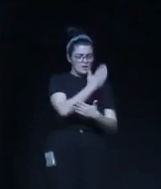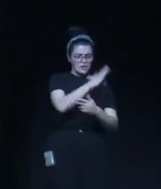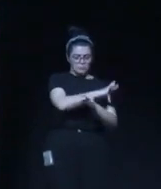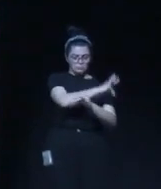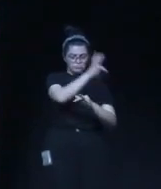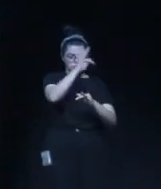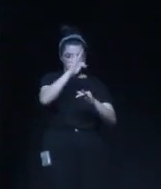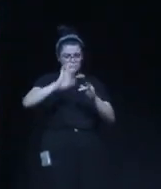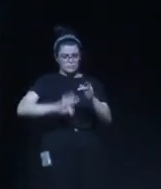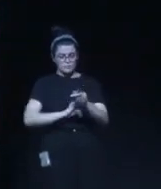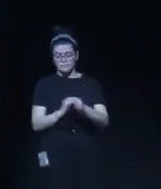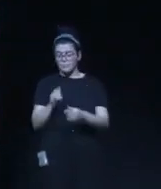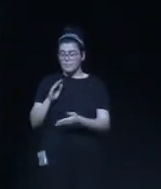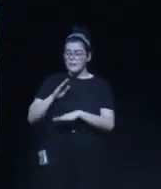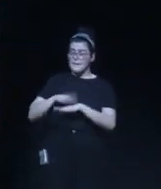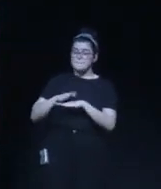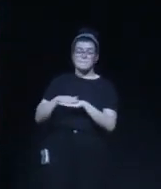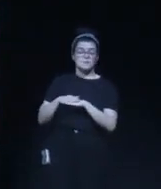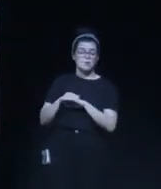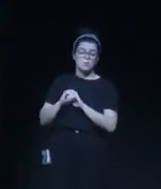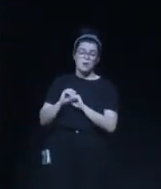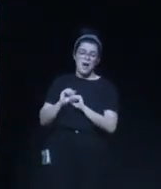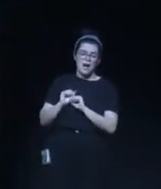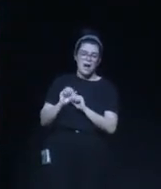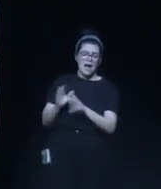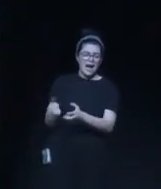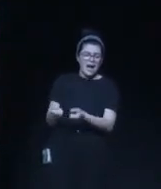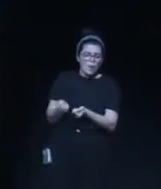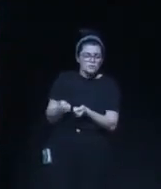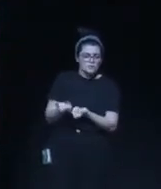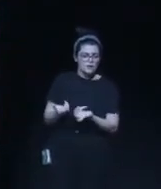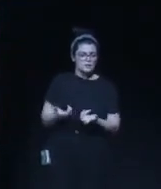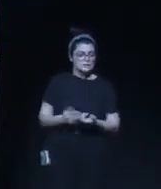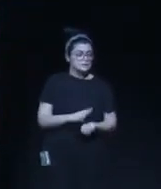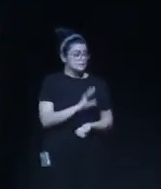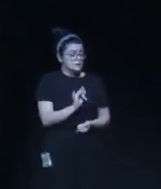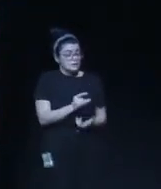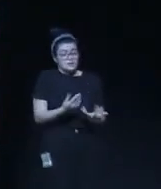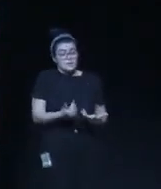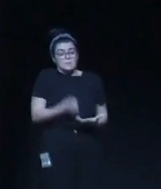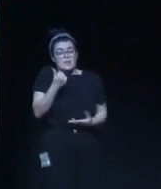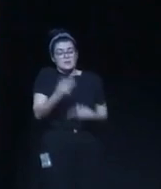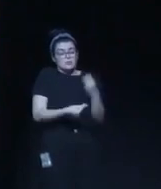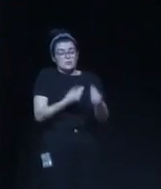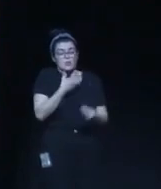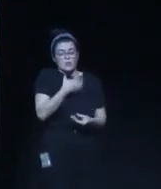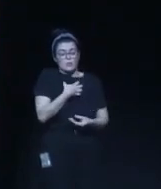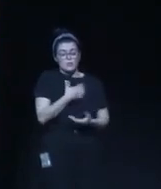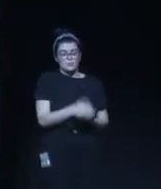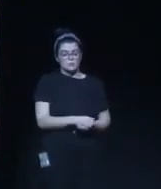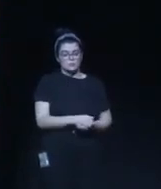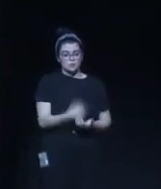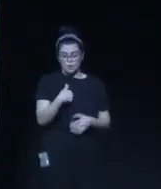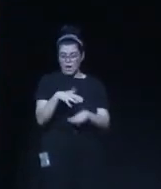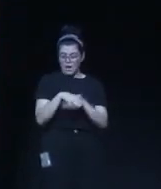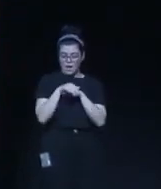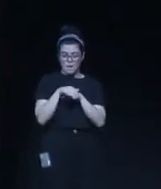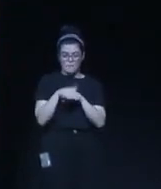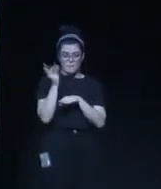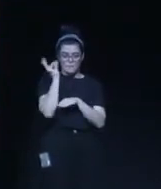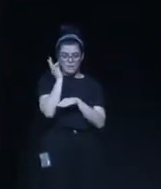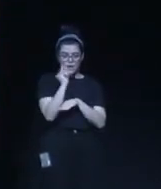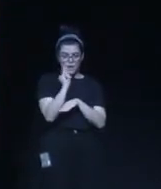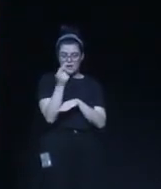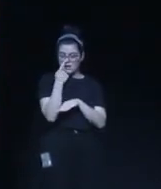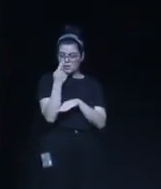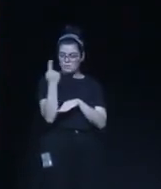menos resistir, ¿no? Por lo menos resistir. Es que no nos queda más. Si yo tengo una amiga que hace. El año pasado